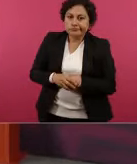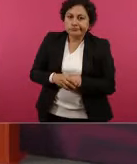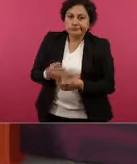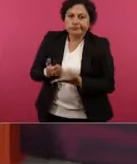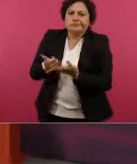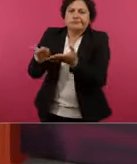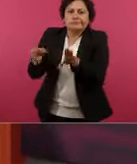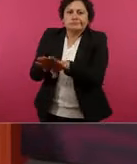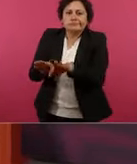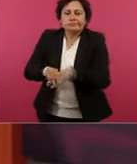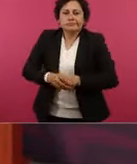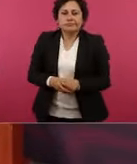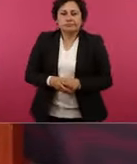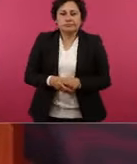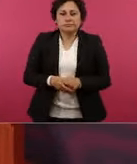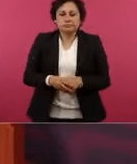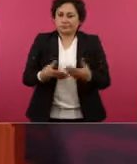Además, cuando